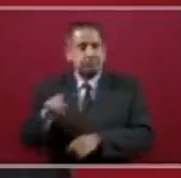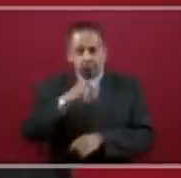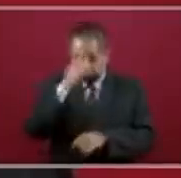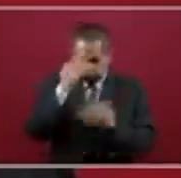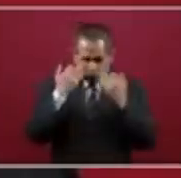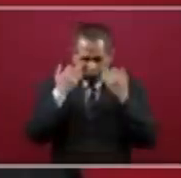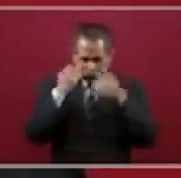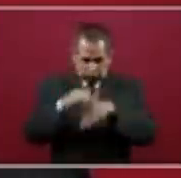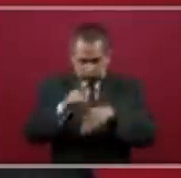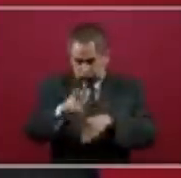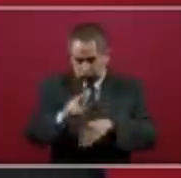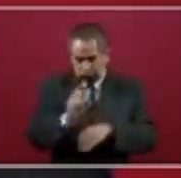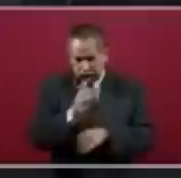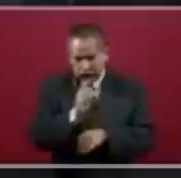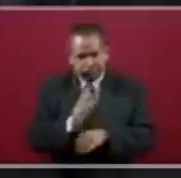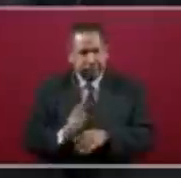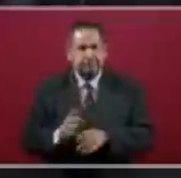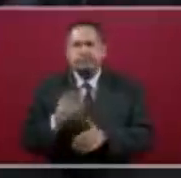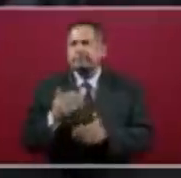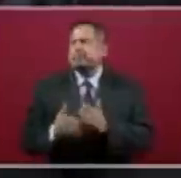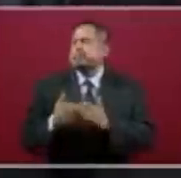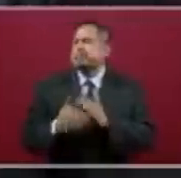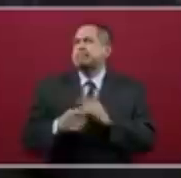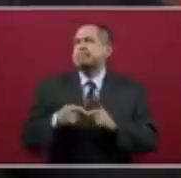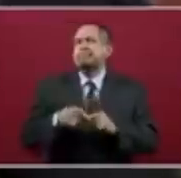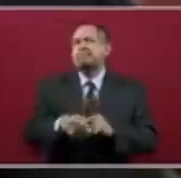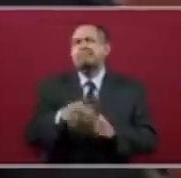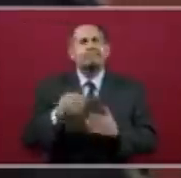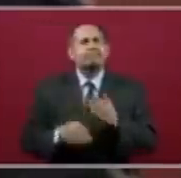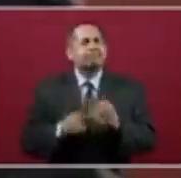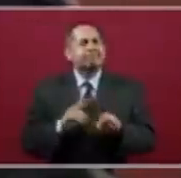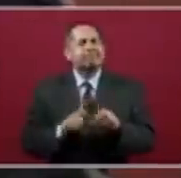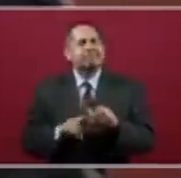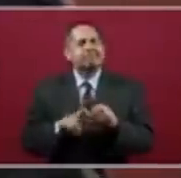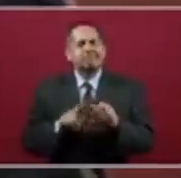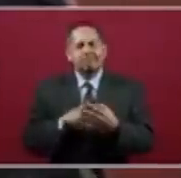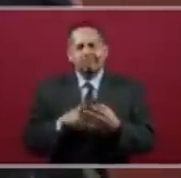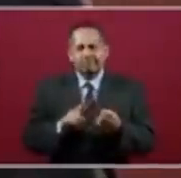consta. Ya nada más nos falta